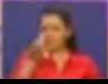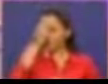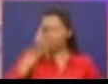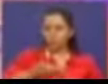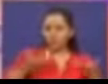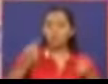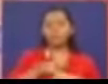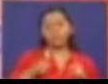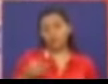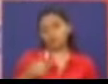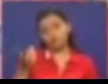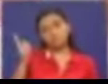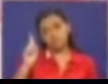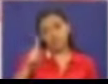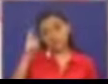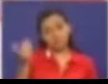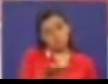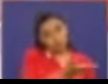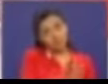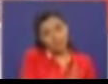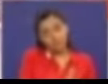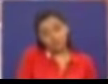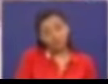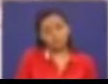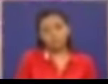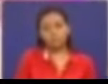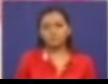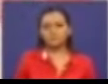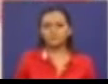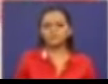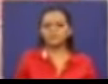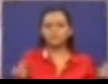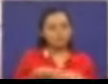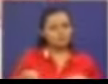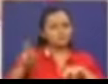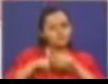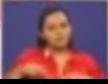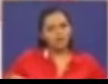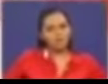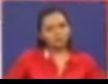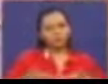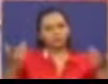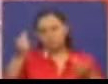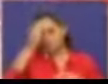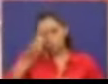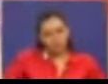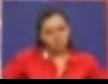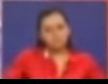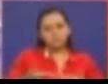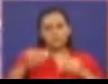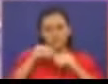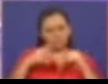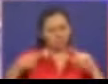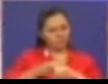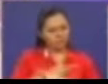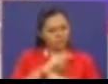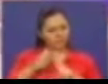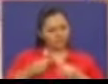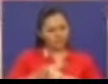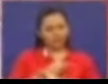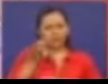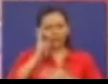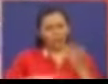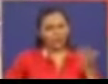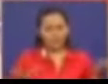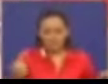pero sigamos dándole 1.100 millones al IES, así no lo necesite. Y eso aumentaba gasto público y deuda. Si se dan cuenta de la contradicción, la doble